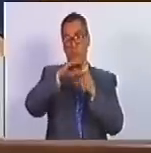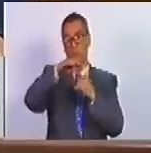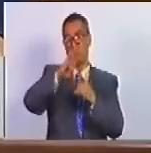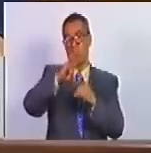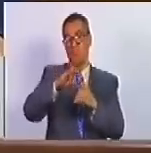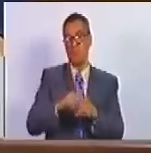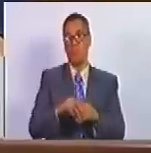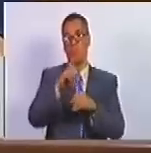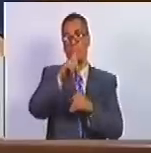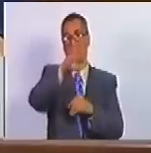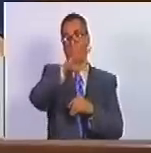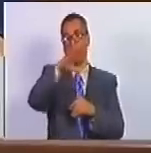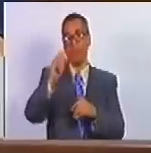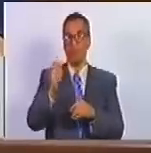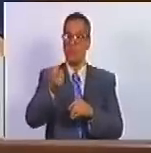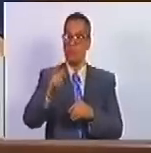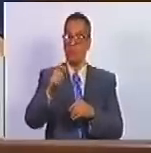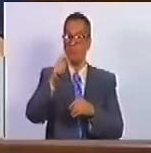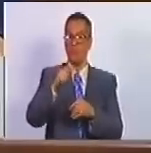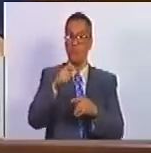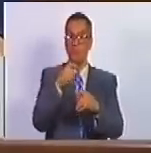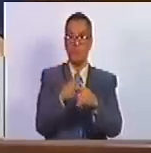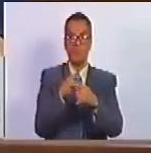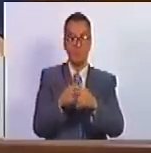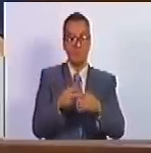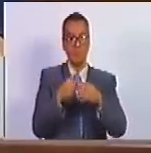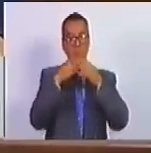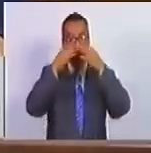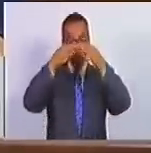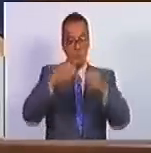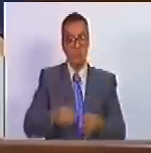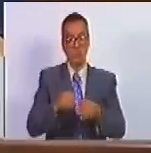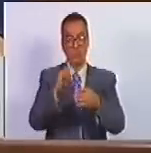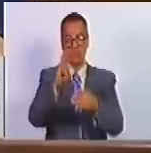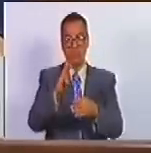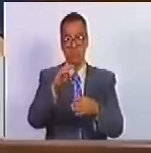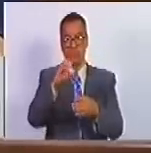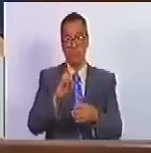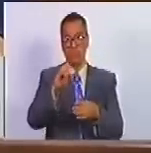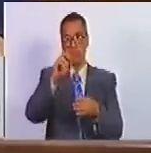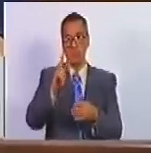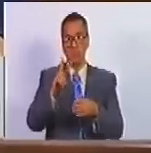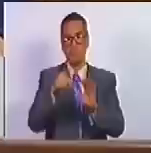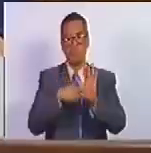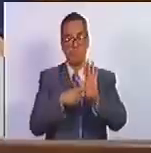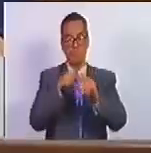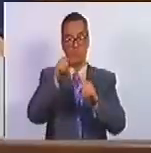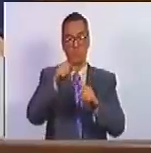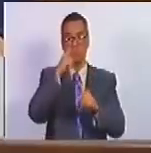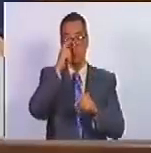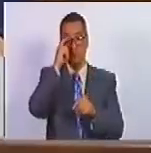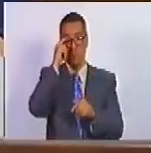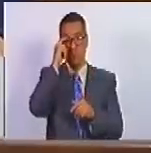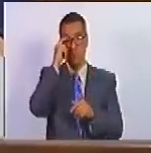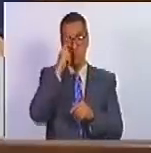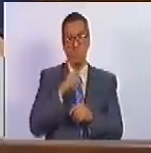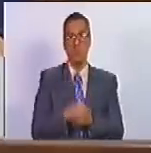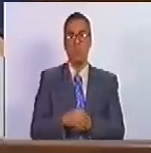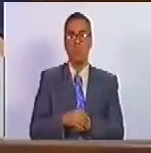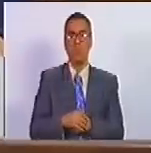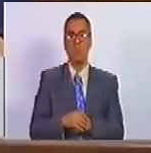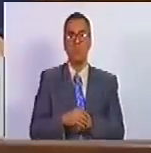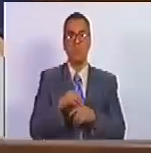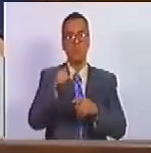a 150 veces el tipo de cambio oficial de la moneda de mayor valor publicado por el Banco Central de